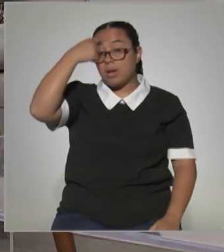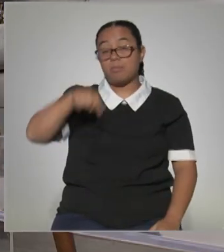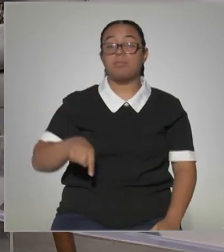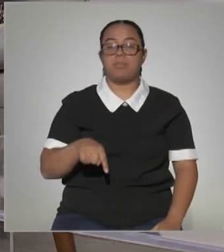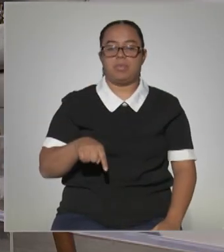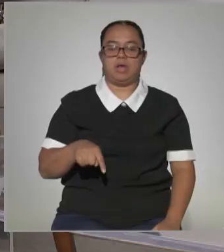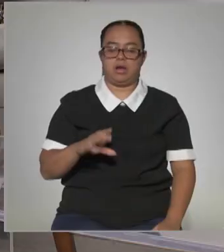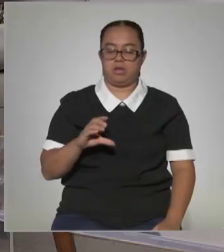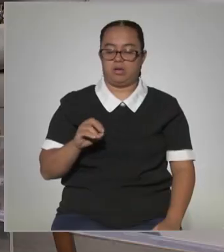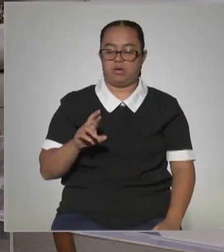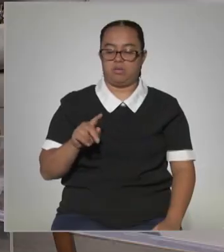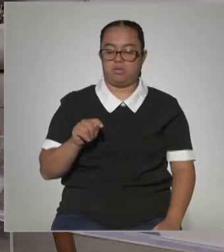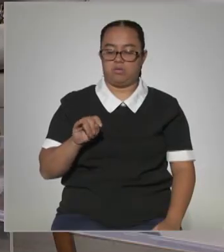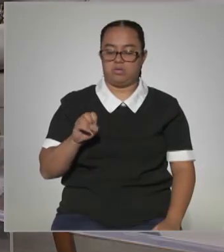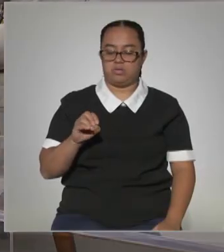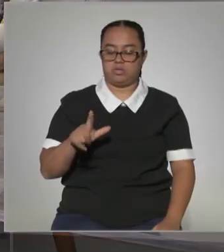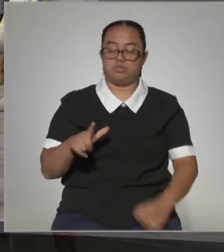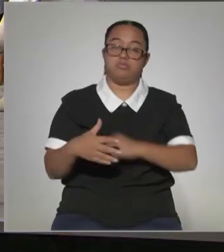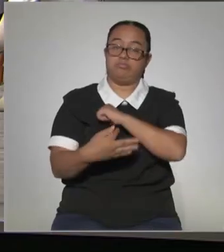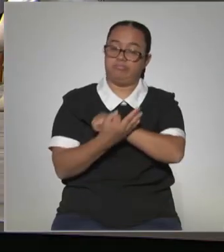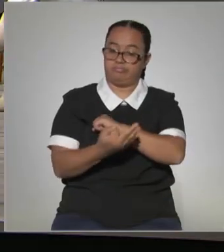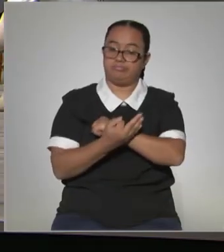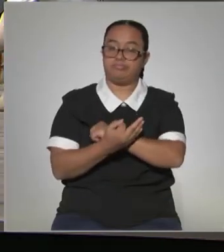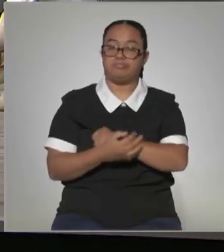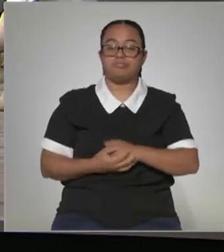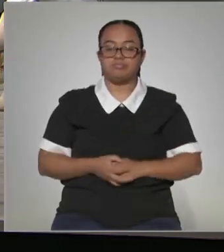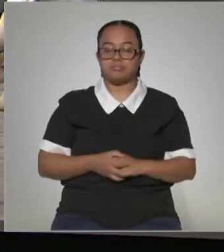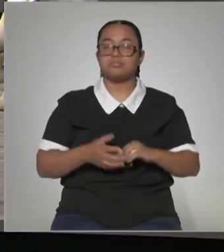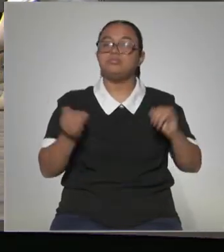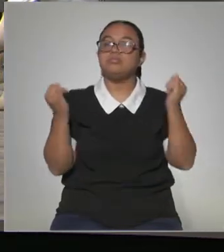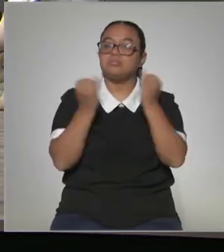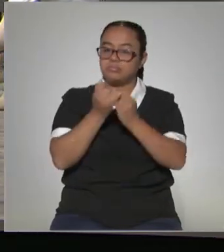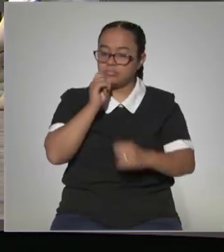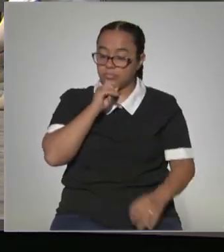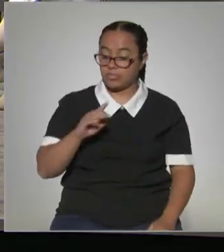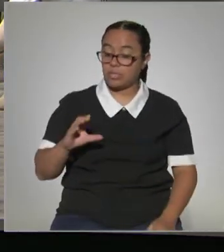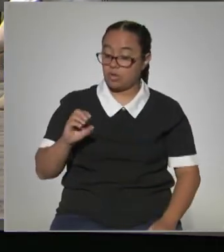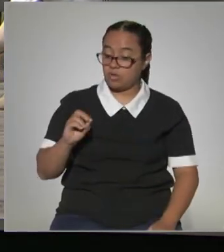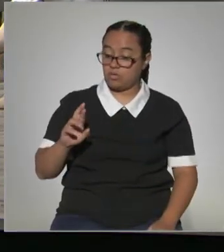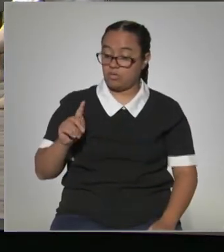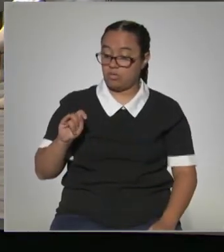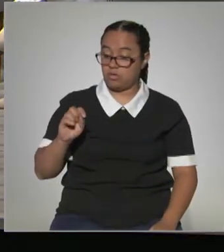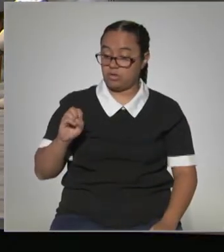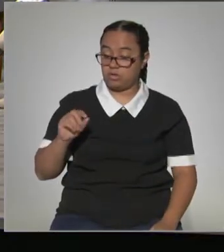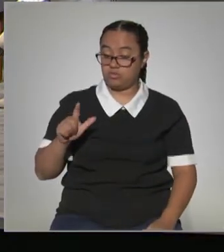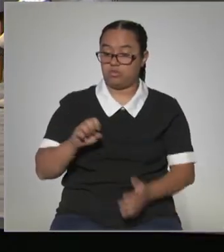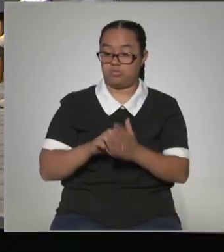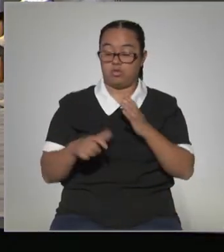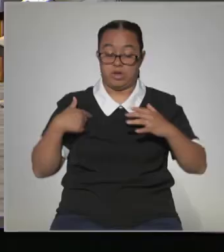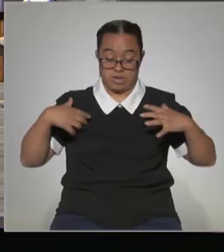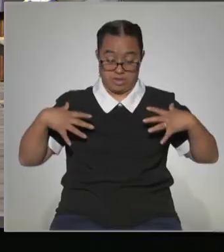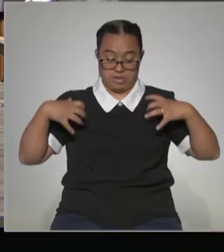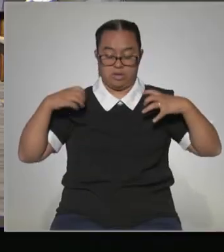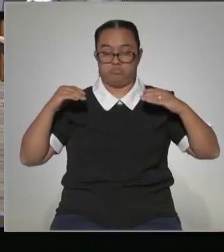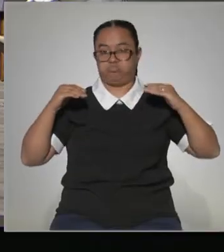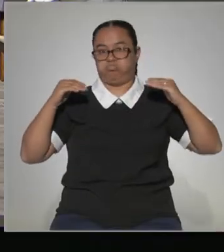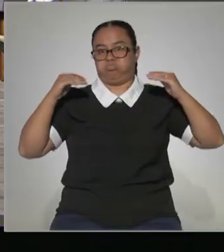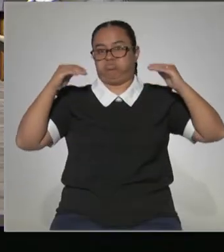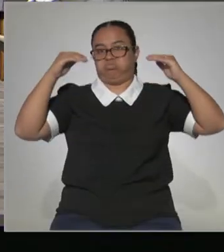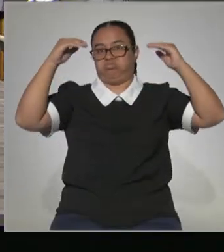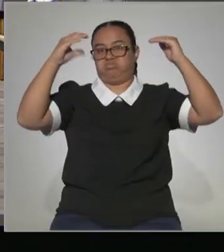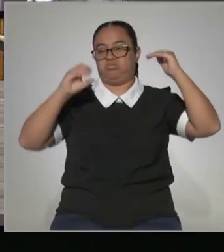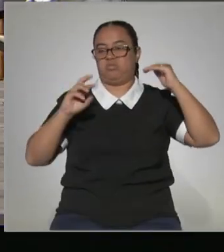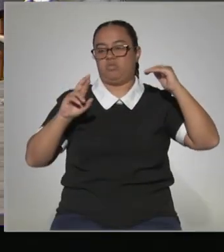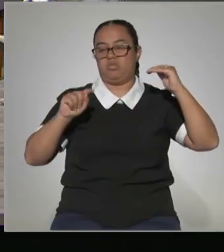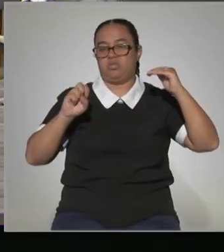proteger el cortisol. Y también es que el cortisol está alto cuando estoy con estrés. Y al igual